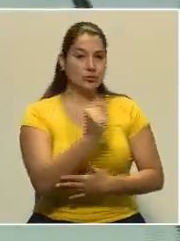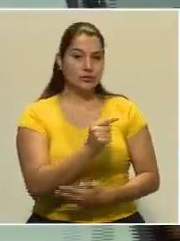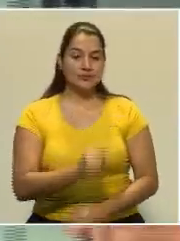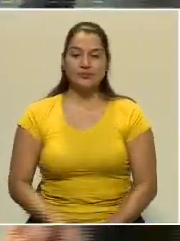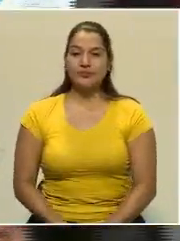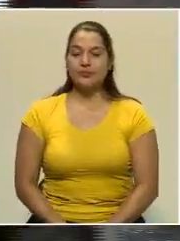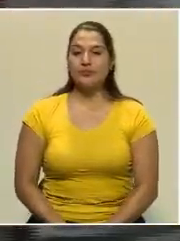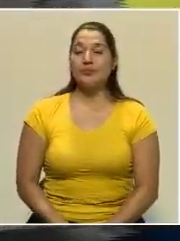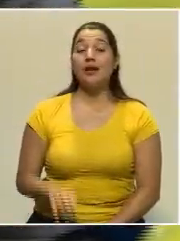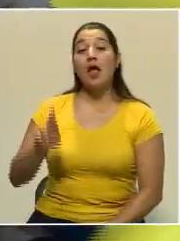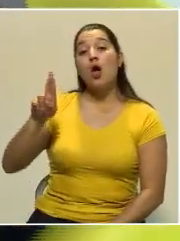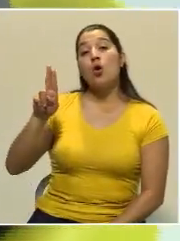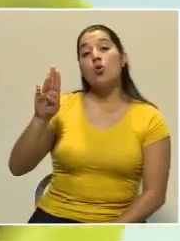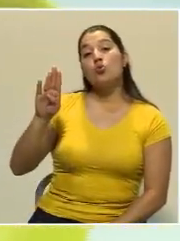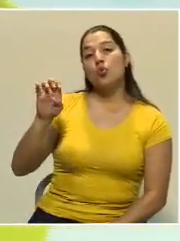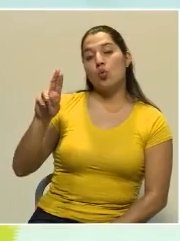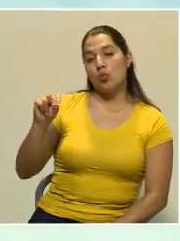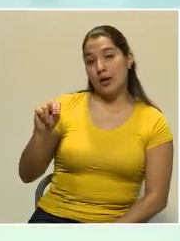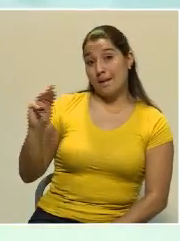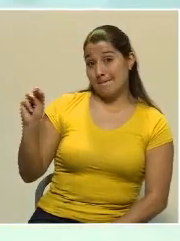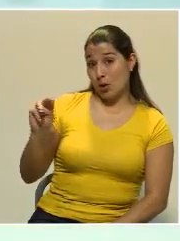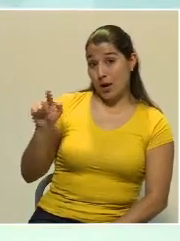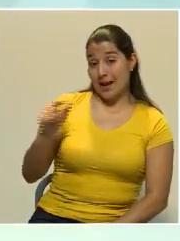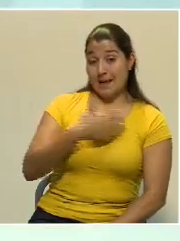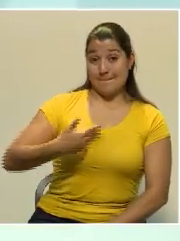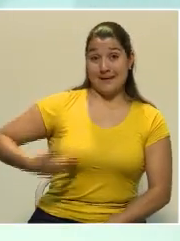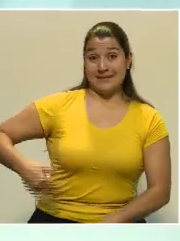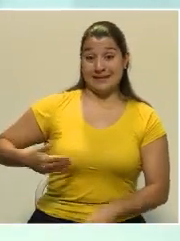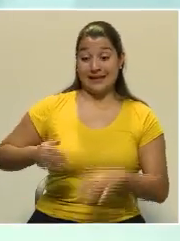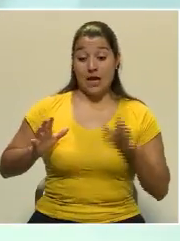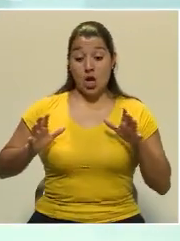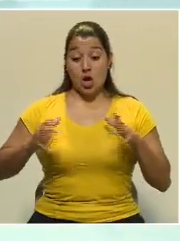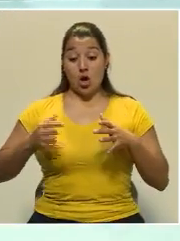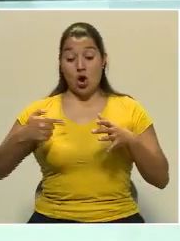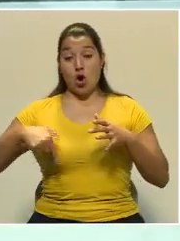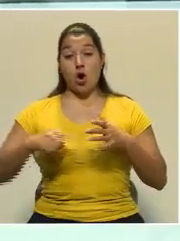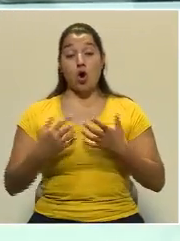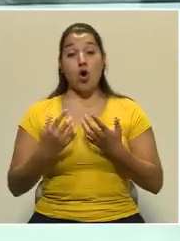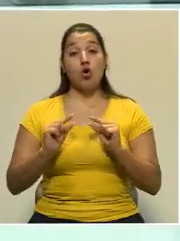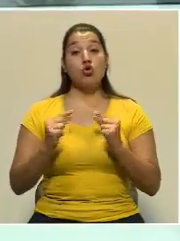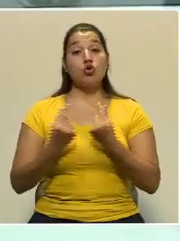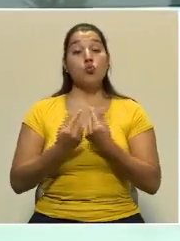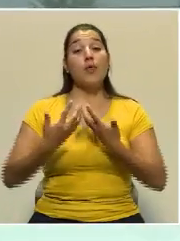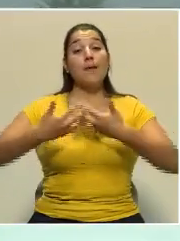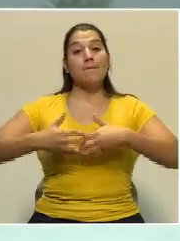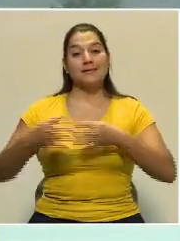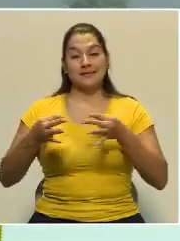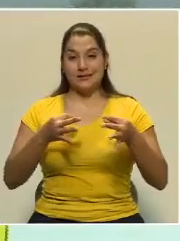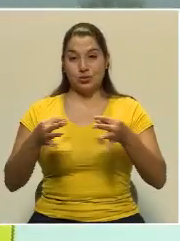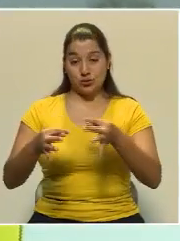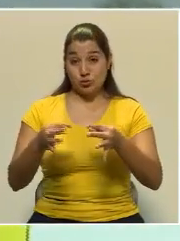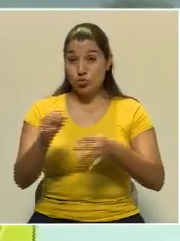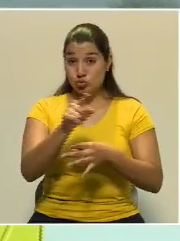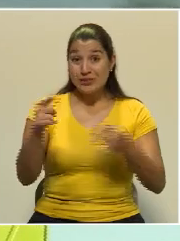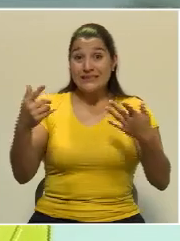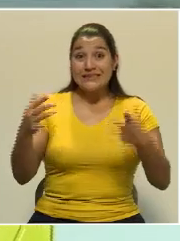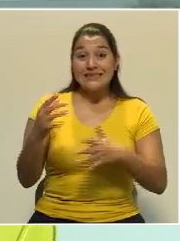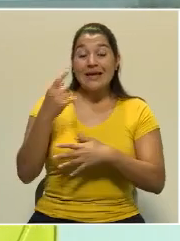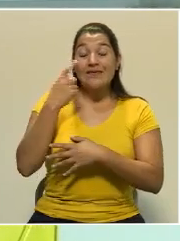Bien, don Rubén Acón es el presidente de la Cámara Nacional de Turismo quien ya lo escucharon ustedes, que